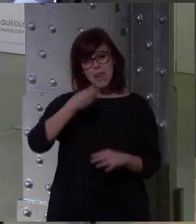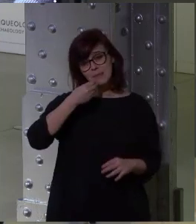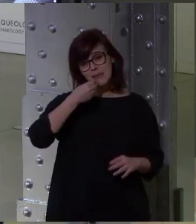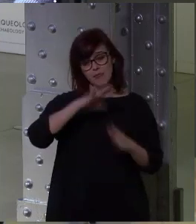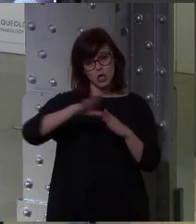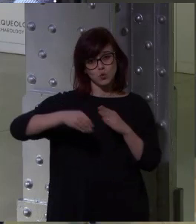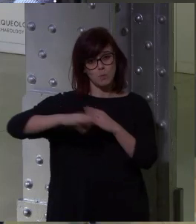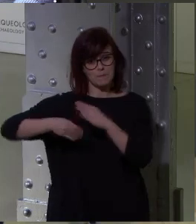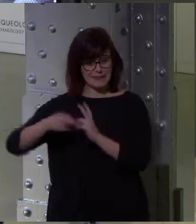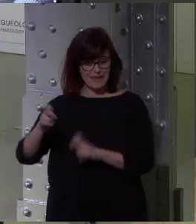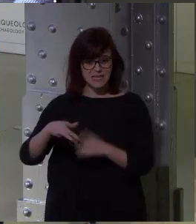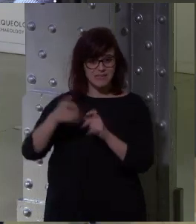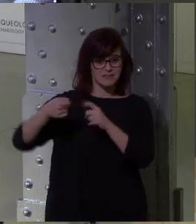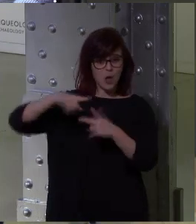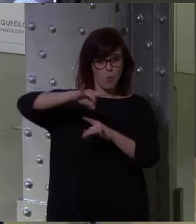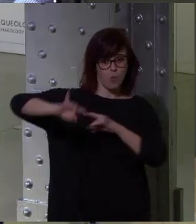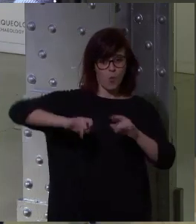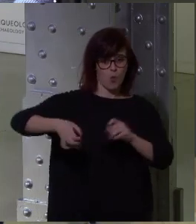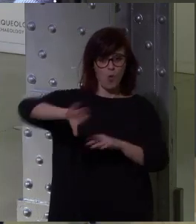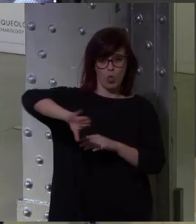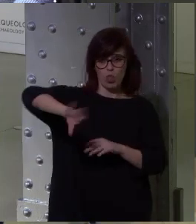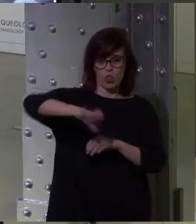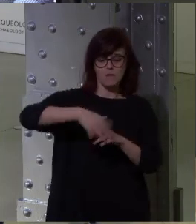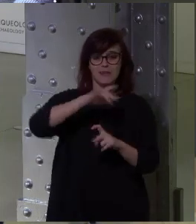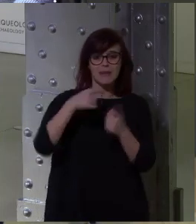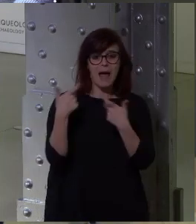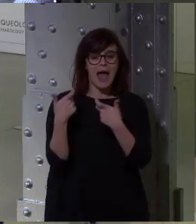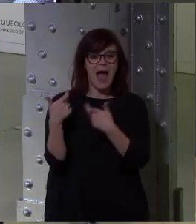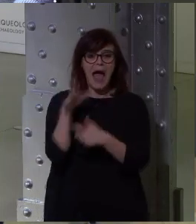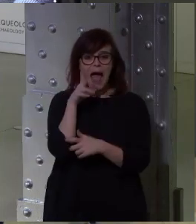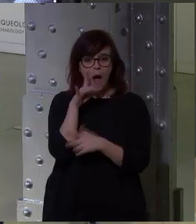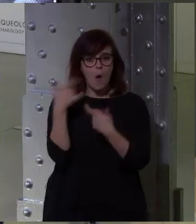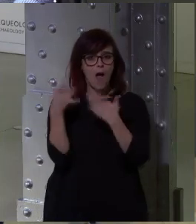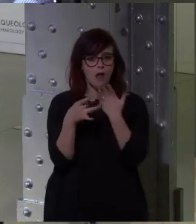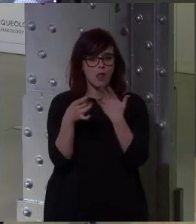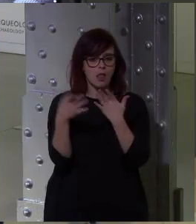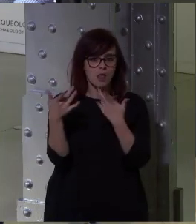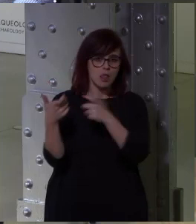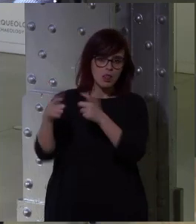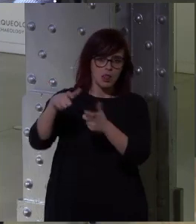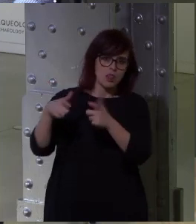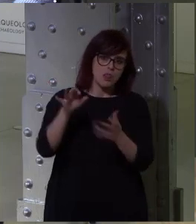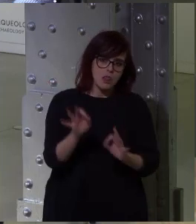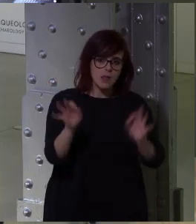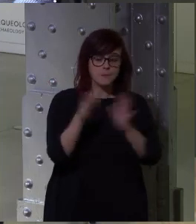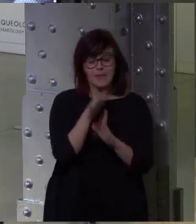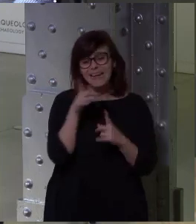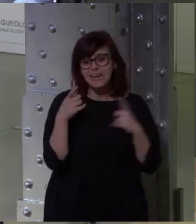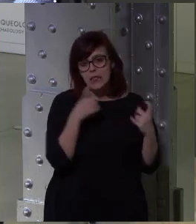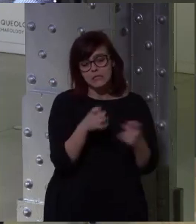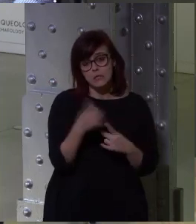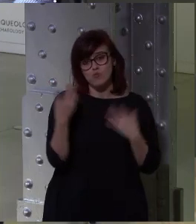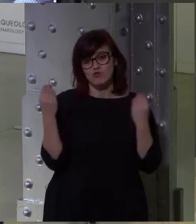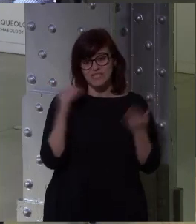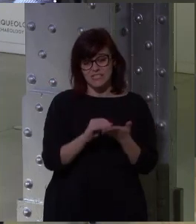alimentación suplementaria, el hecho de necesitar calidades de agua muy importantes, la necesidad en